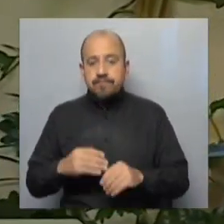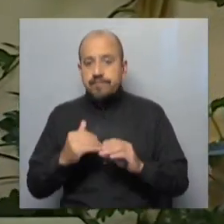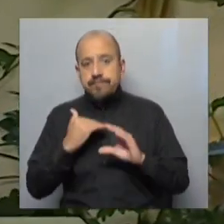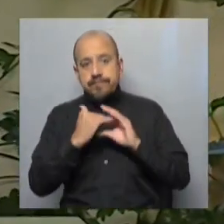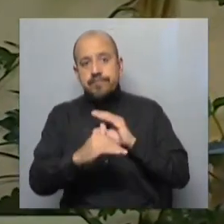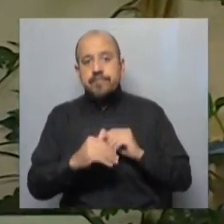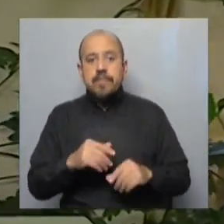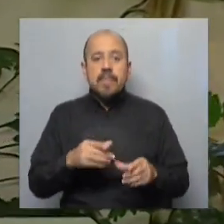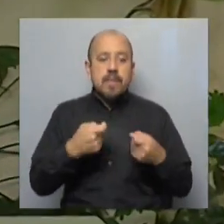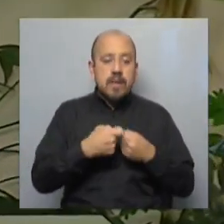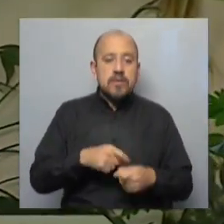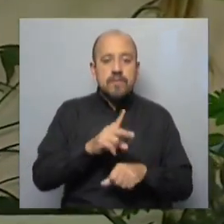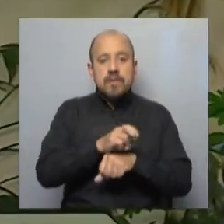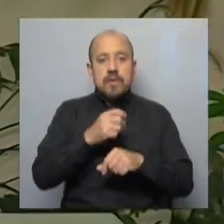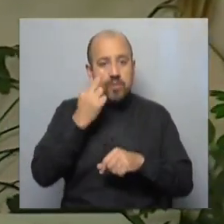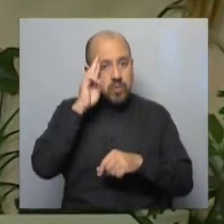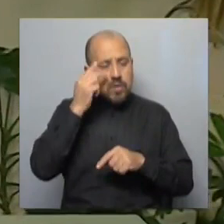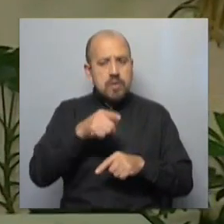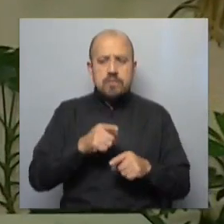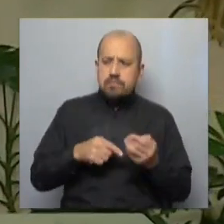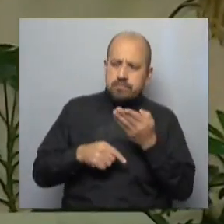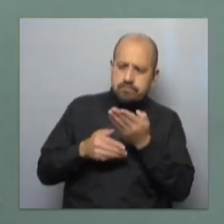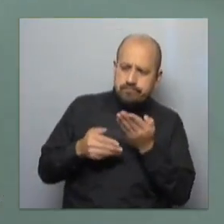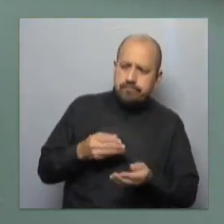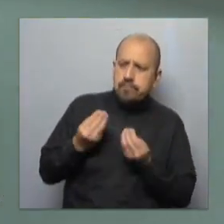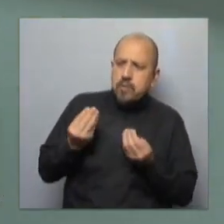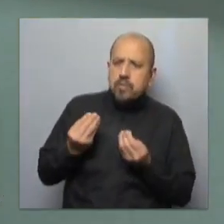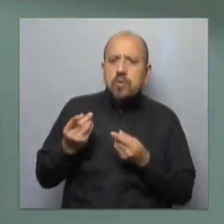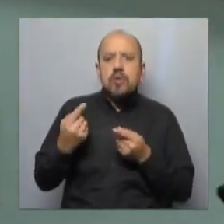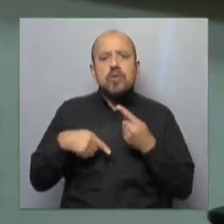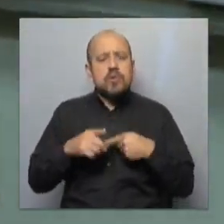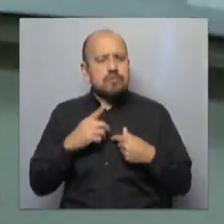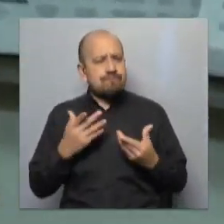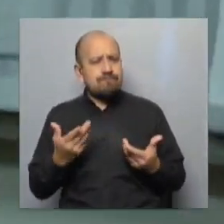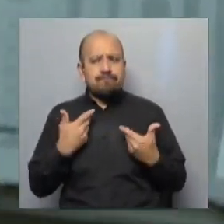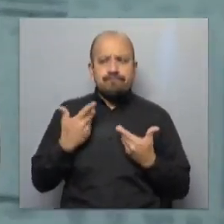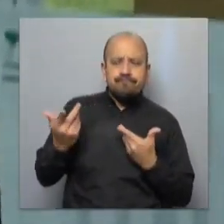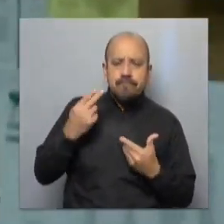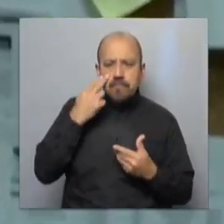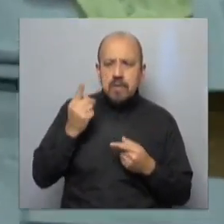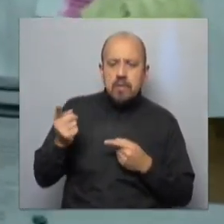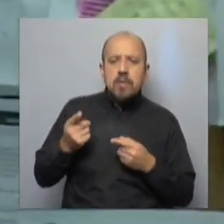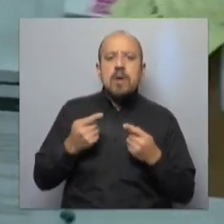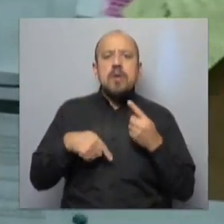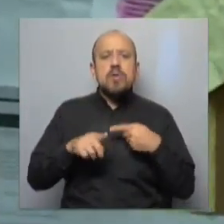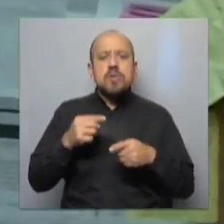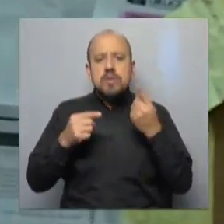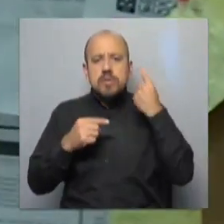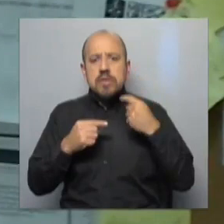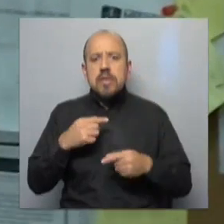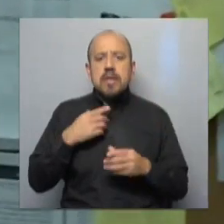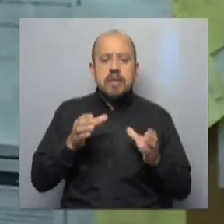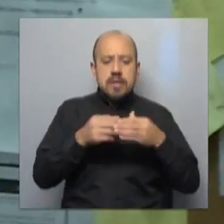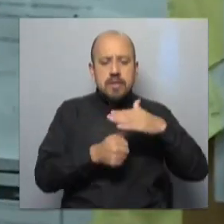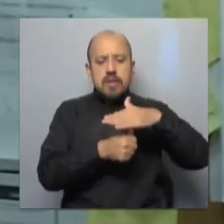magistrados fiscales del uruguay pidiendo que se analice la conducta de iglesias y afirmando sentirse seriamente afectada ante ayer por unanimidad la